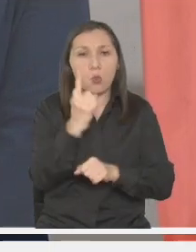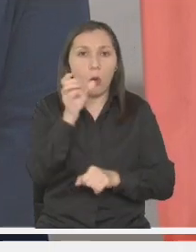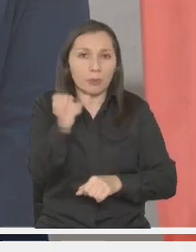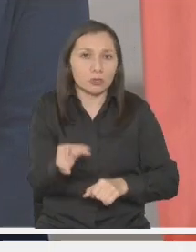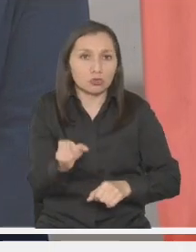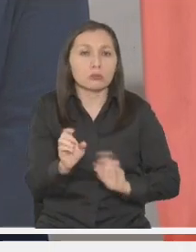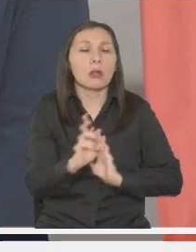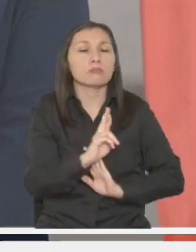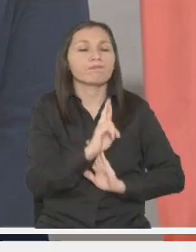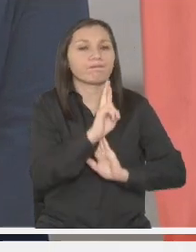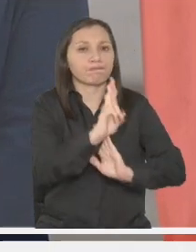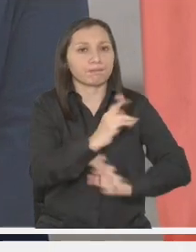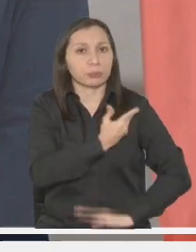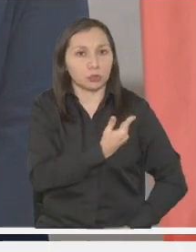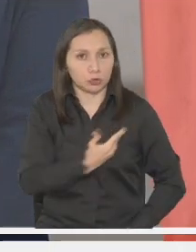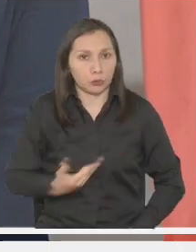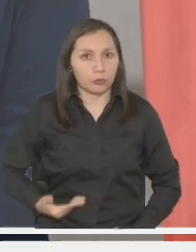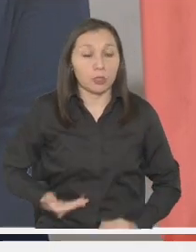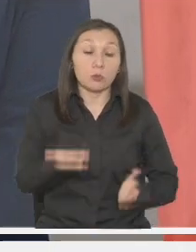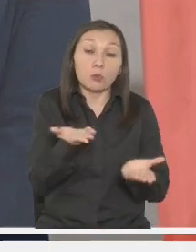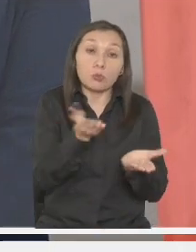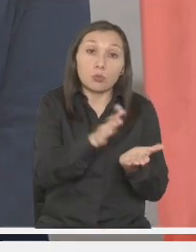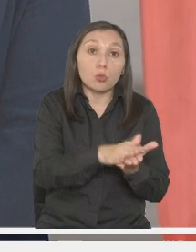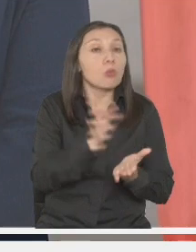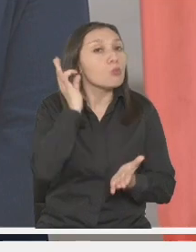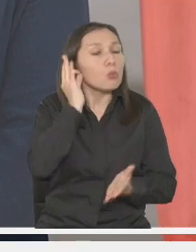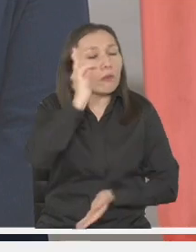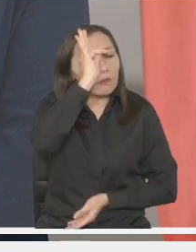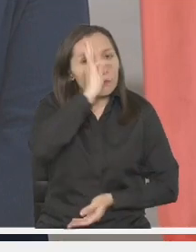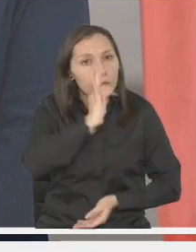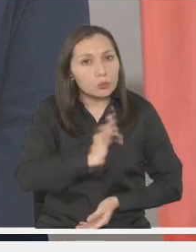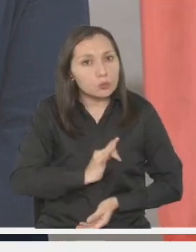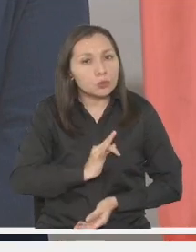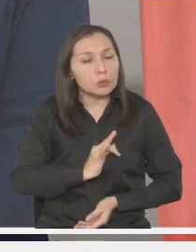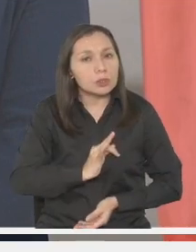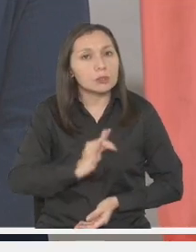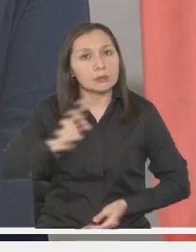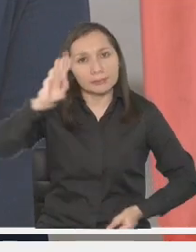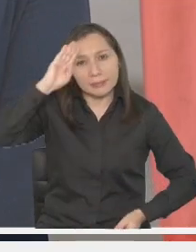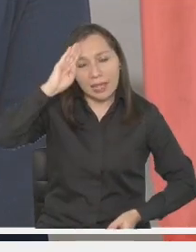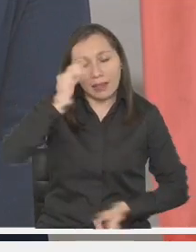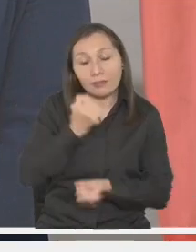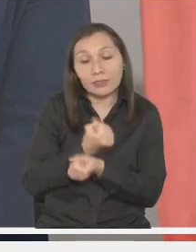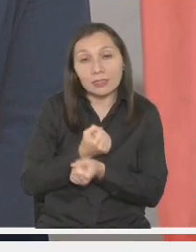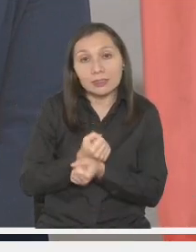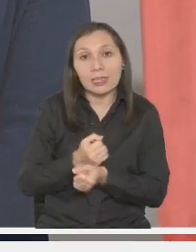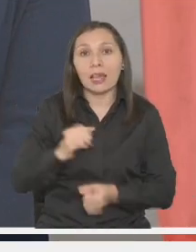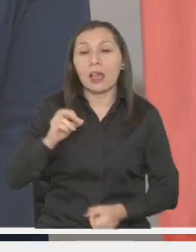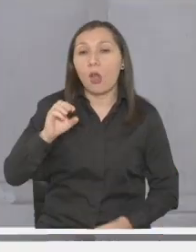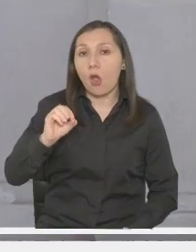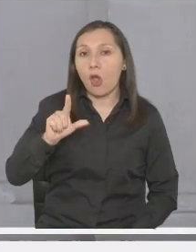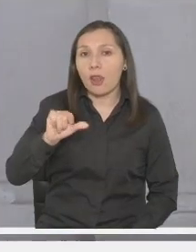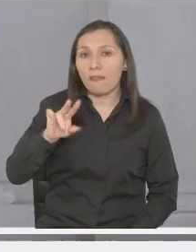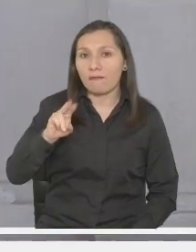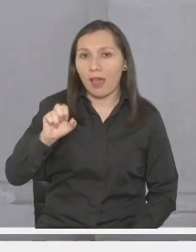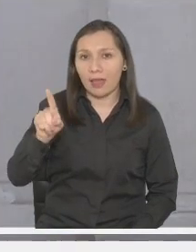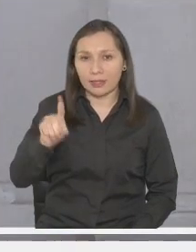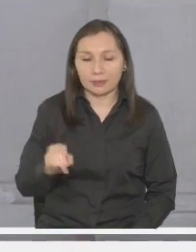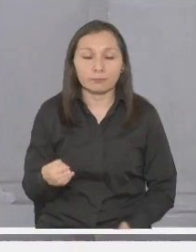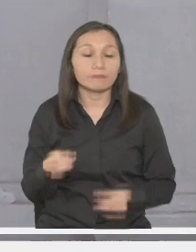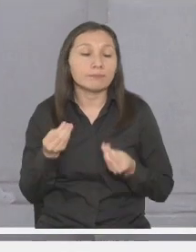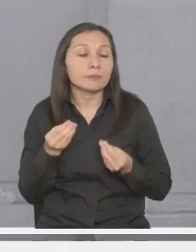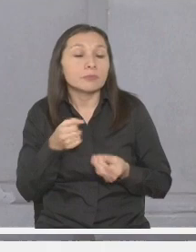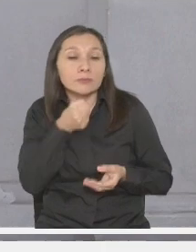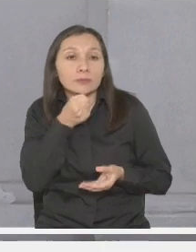el gobierno como corresponde al fallecimiento de una funcionaria como la sargento Rita Olivares. Ministra, buenos días.